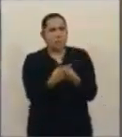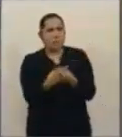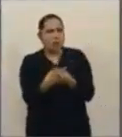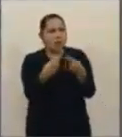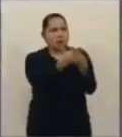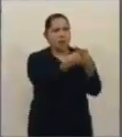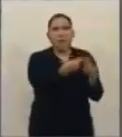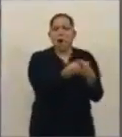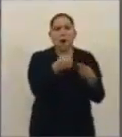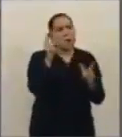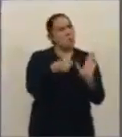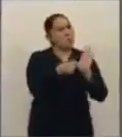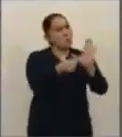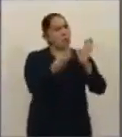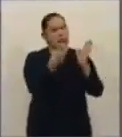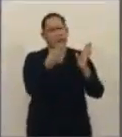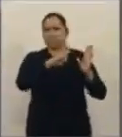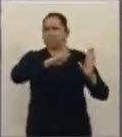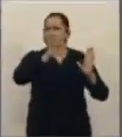verdad histórica.